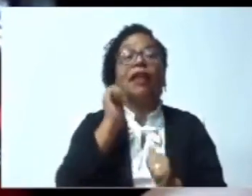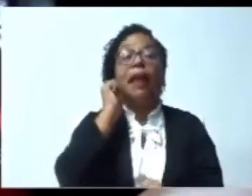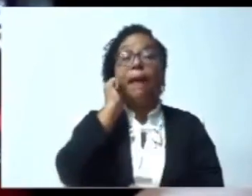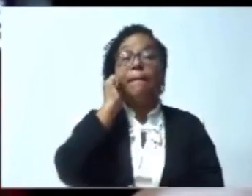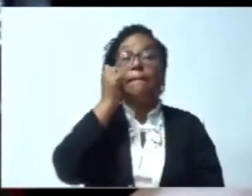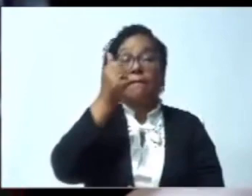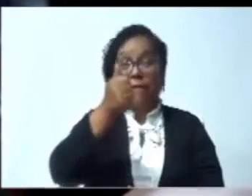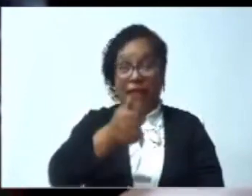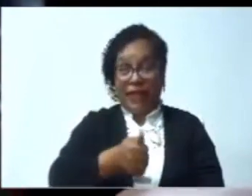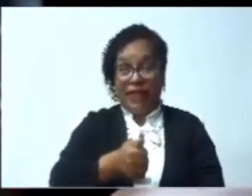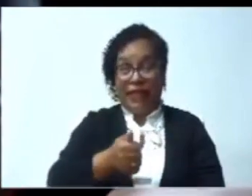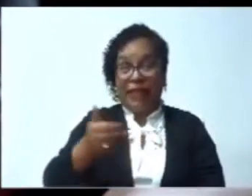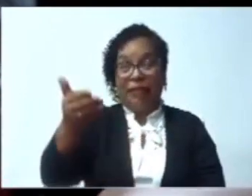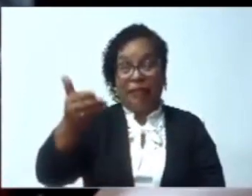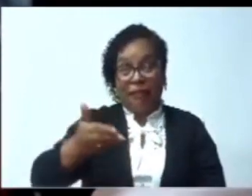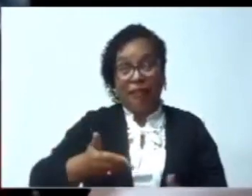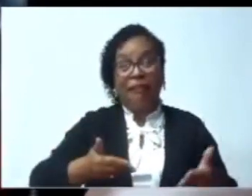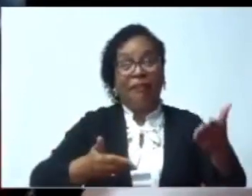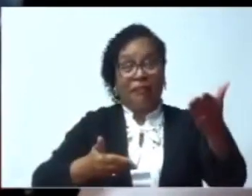haciendo una invitación